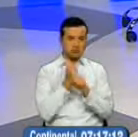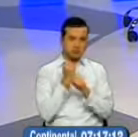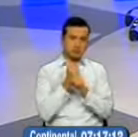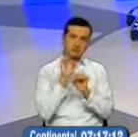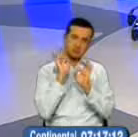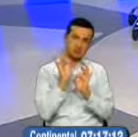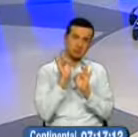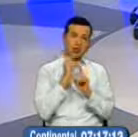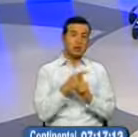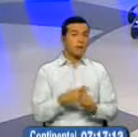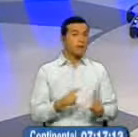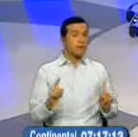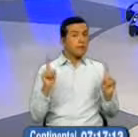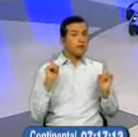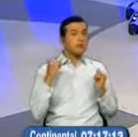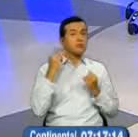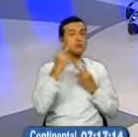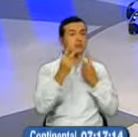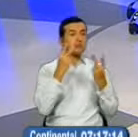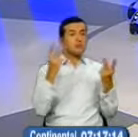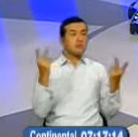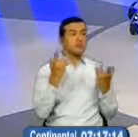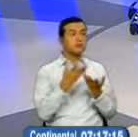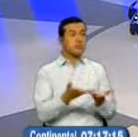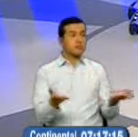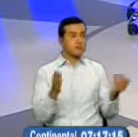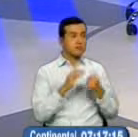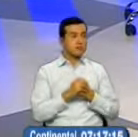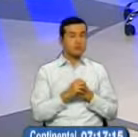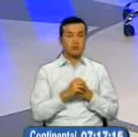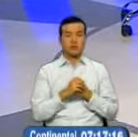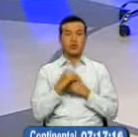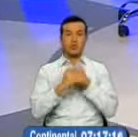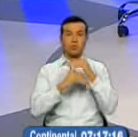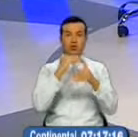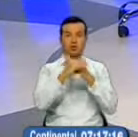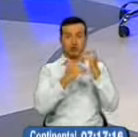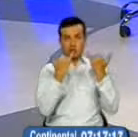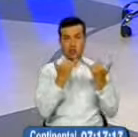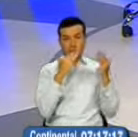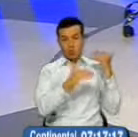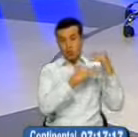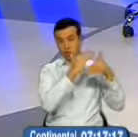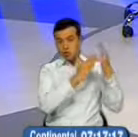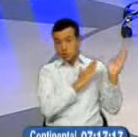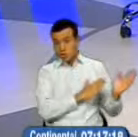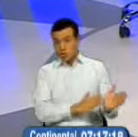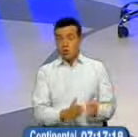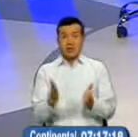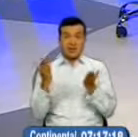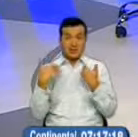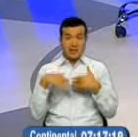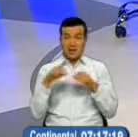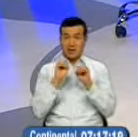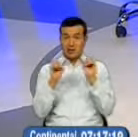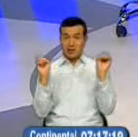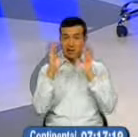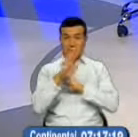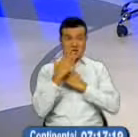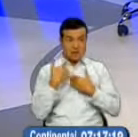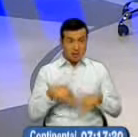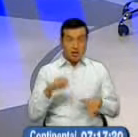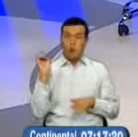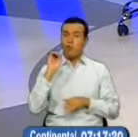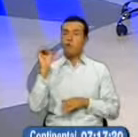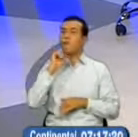Pero vamos ahora a lo siguiente. Dentro de los procesos que estamos, ¿es suficiente con los becarios o